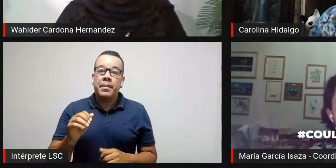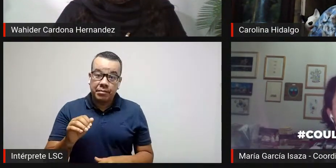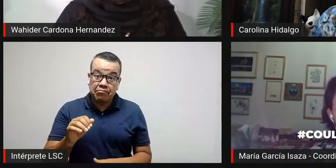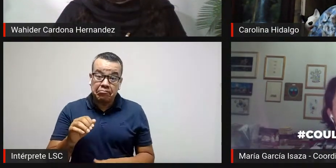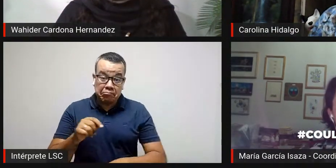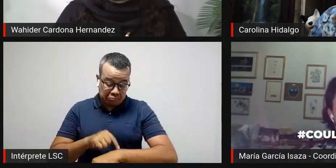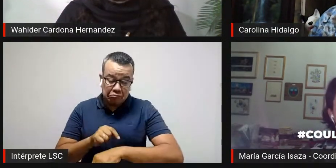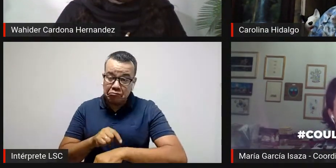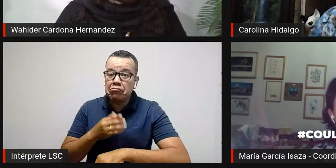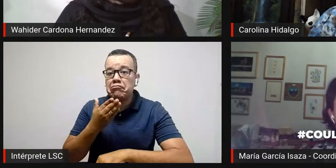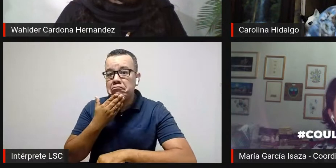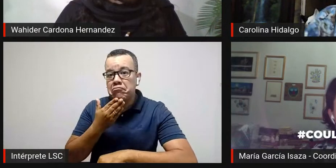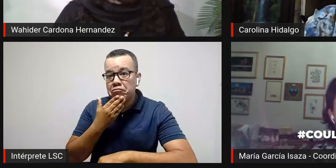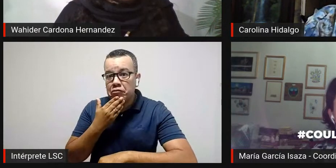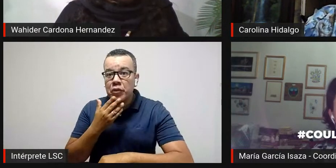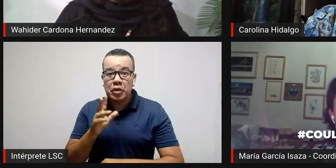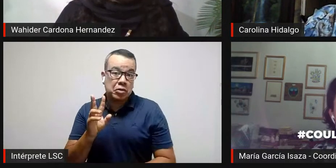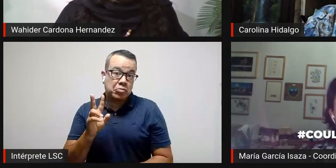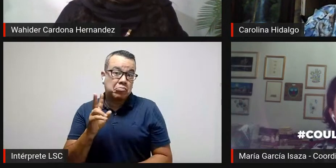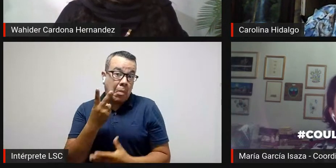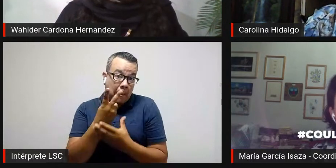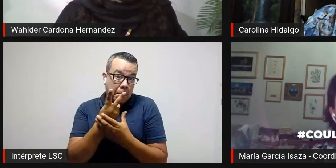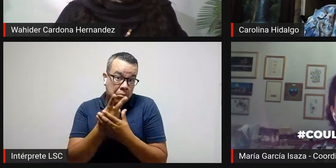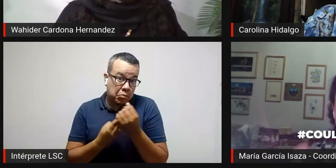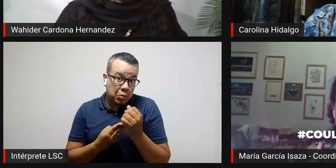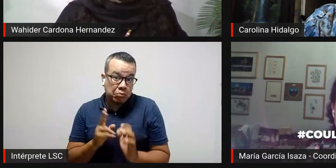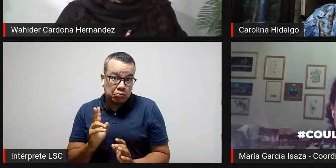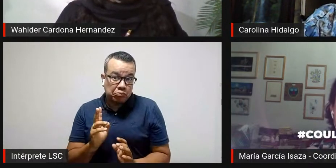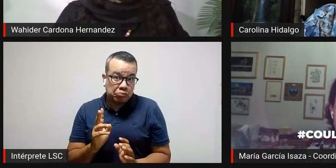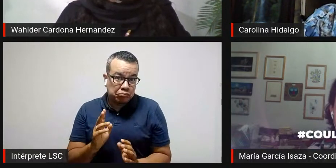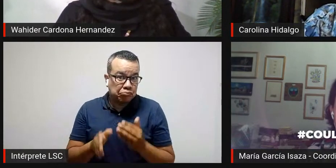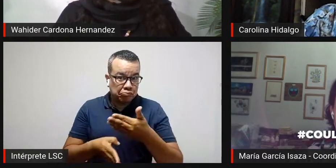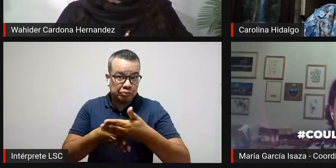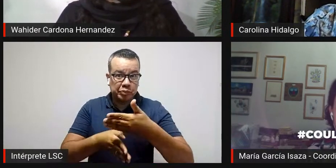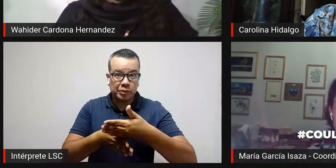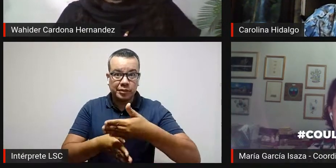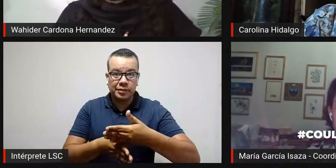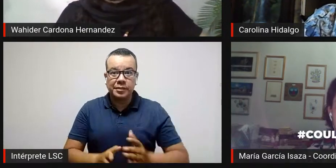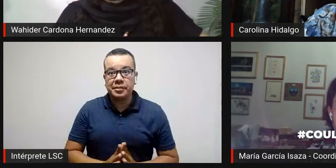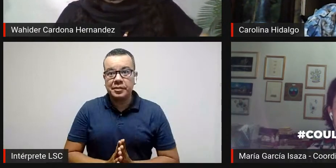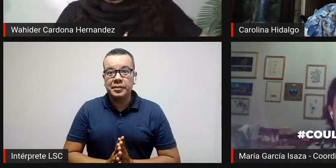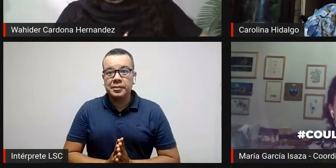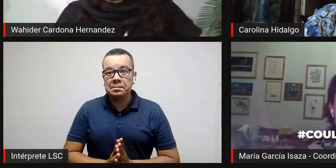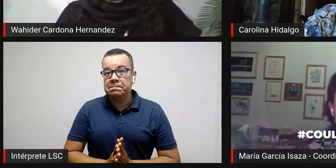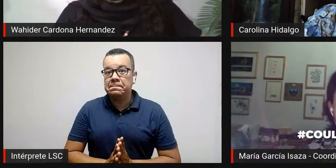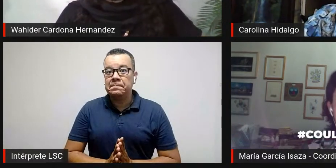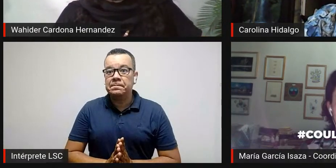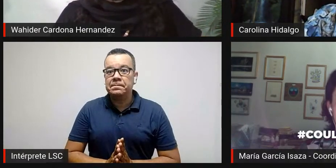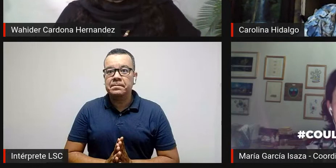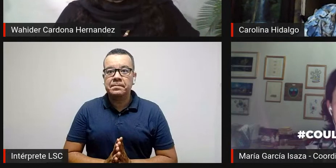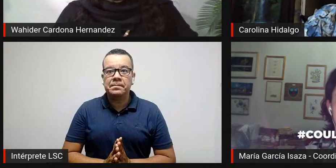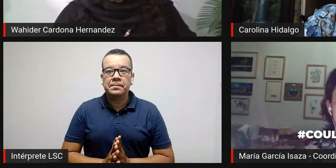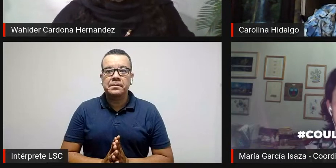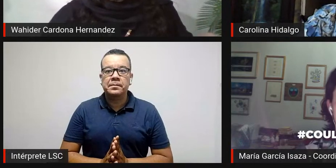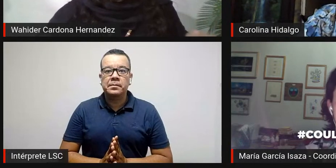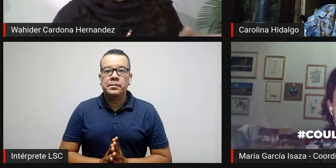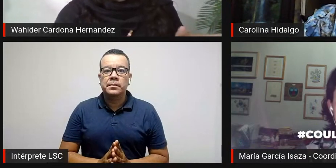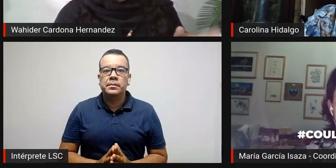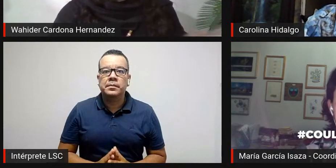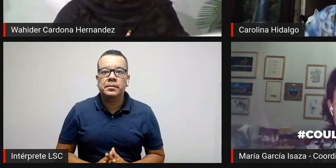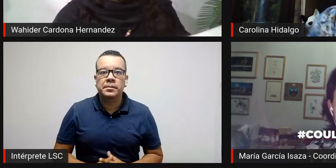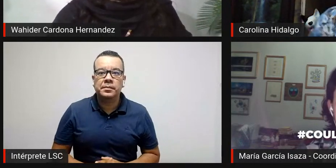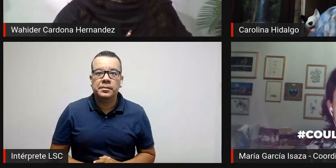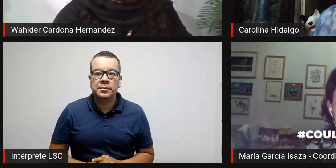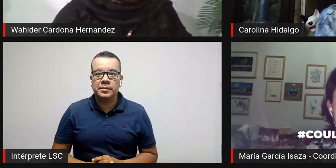tiempo. Les propongo que sigamos con la dinámica que está funcionando bastante bien. Bueno,